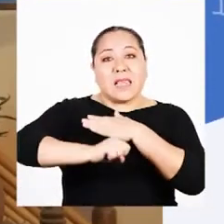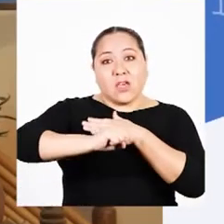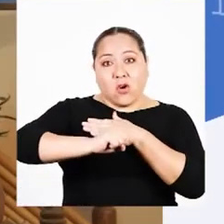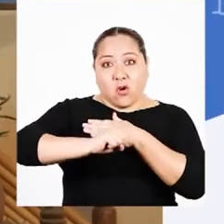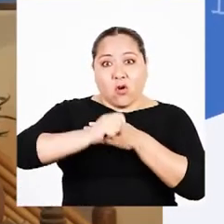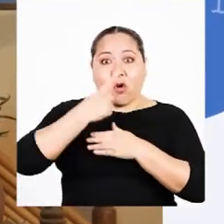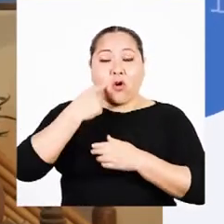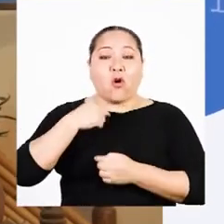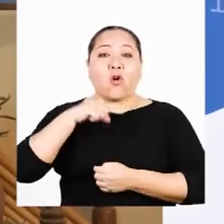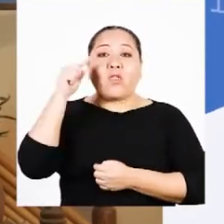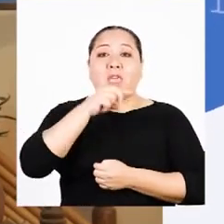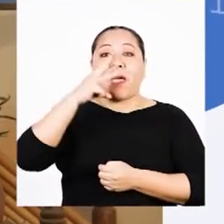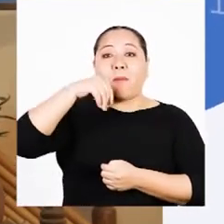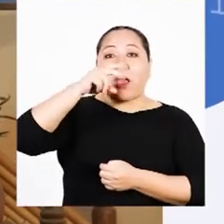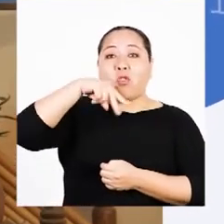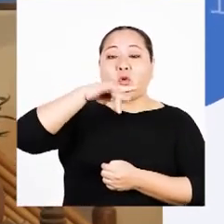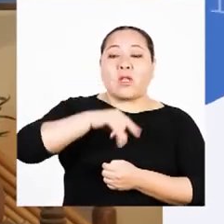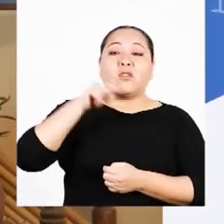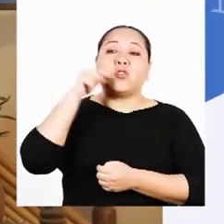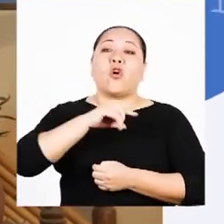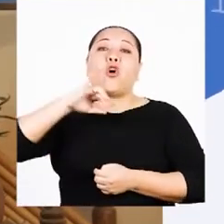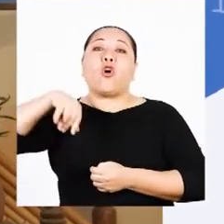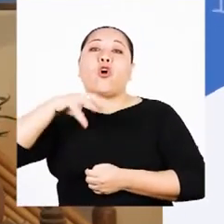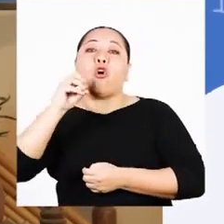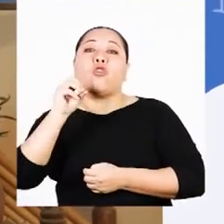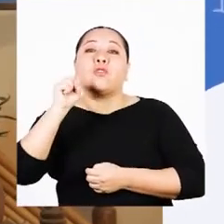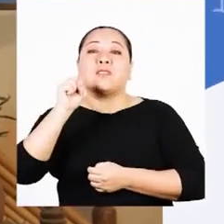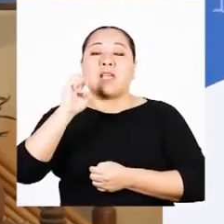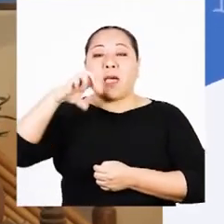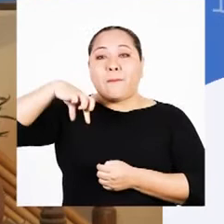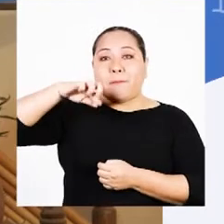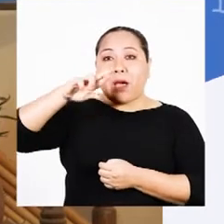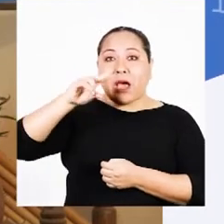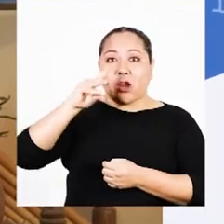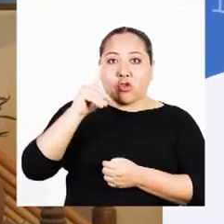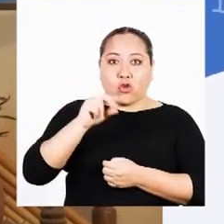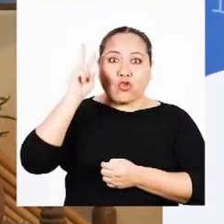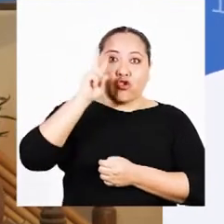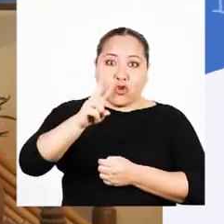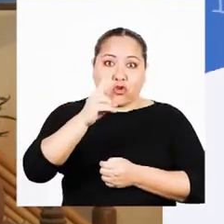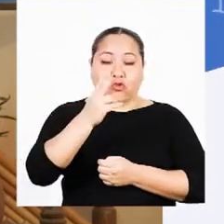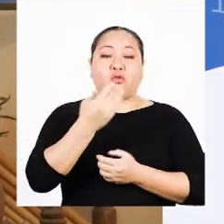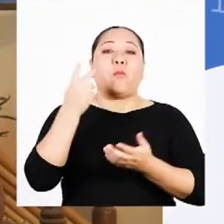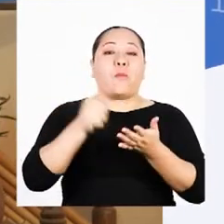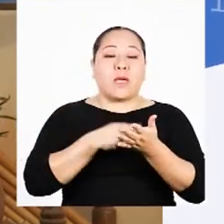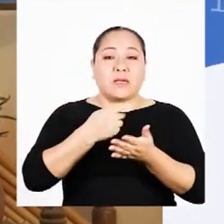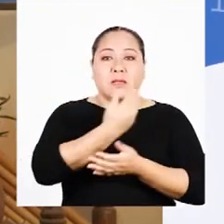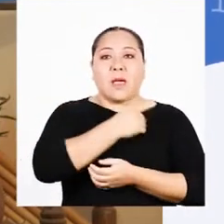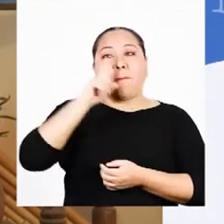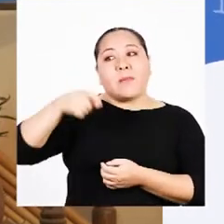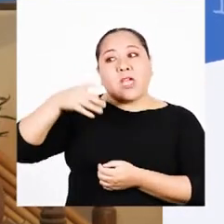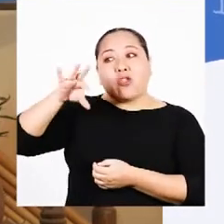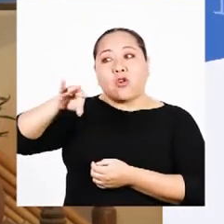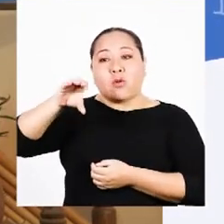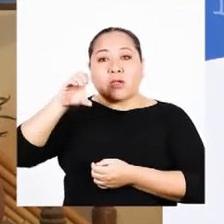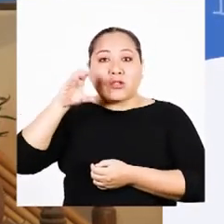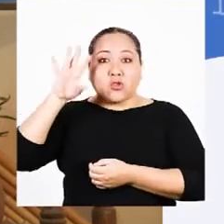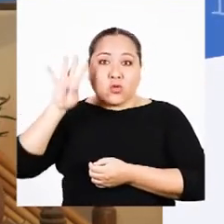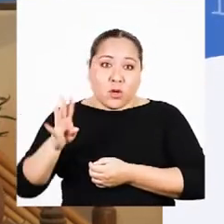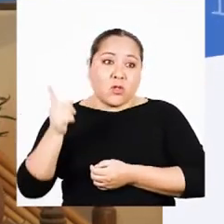al hijo de Manuel, José Pardo, quien fue 2 veces presidente, primero de 1904